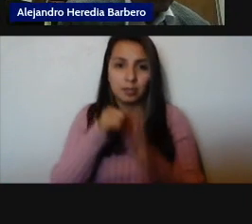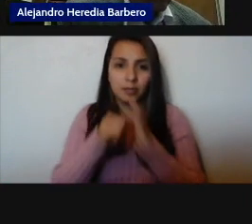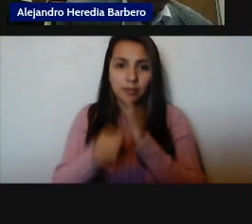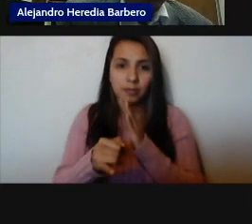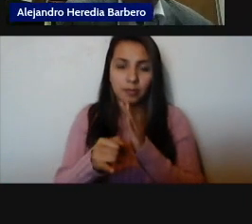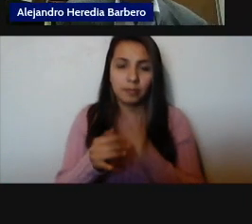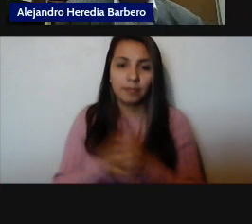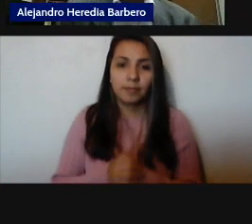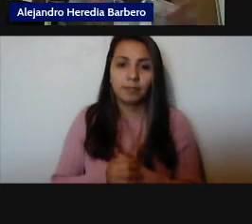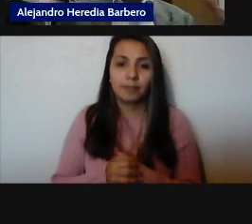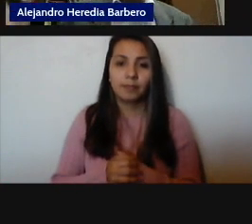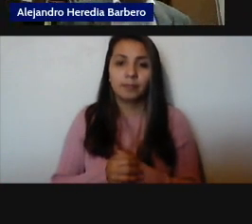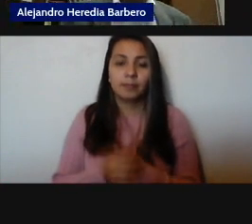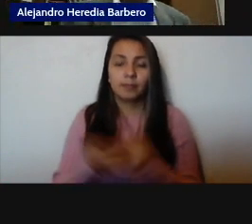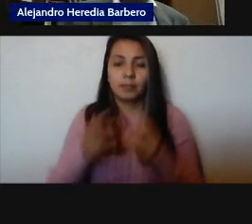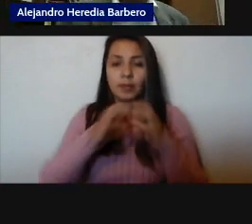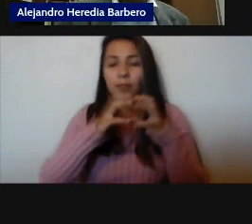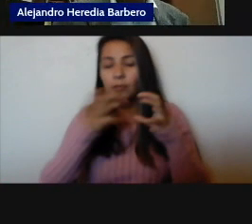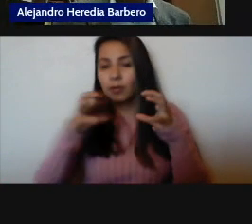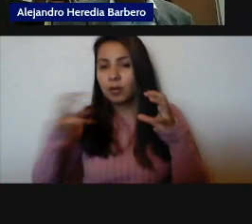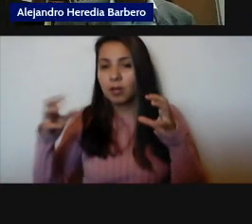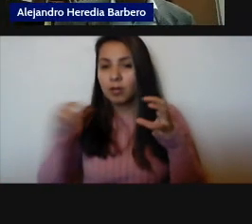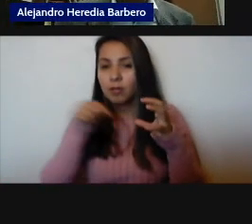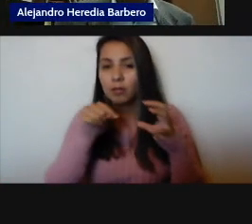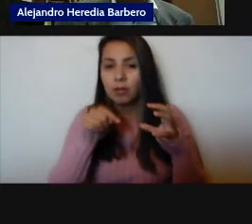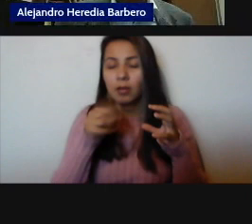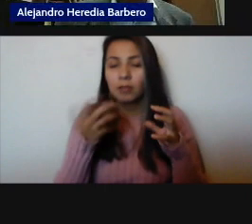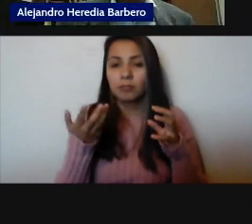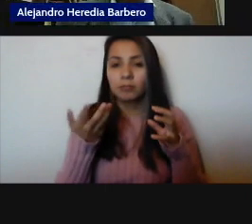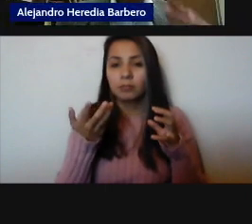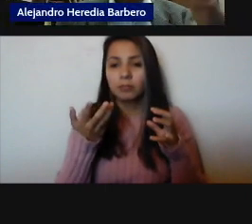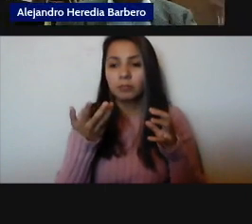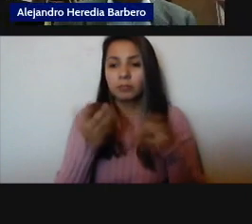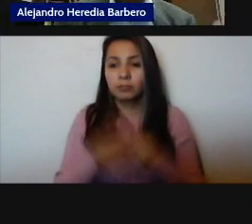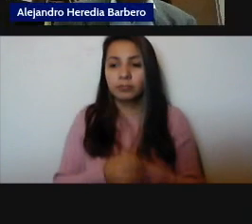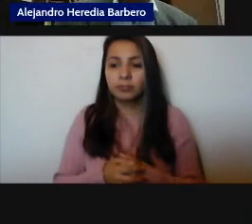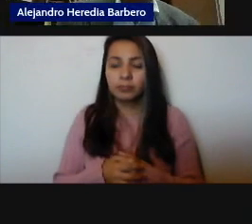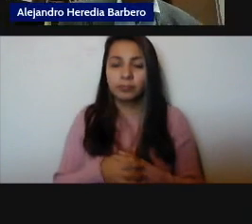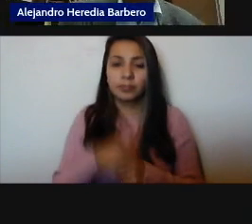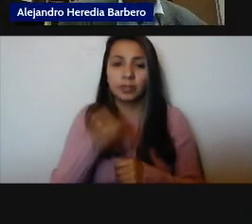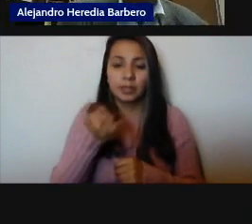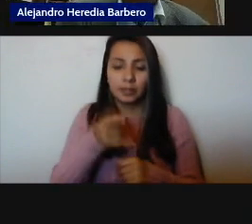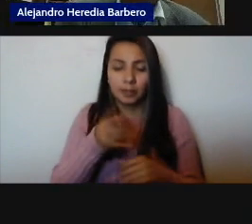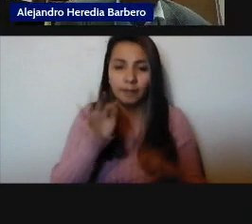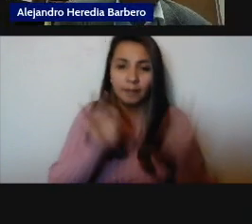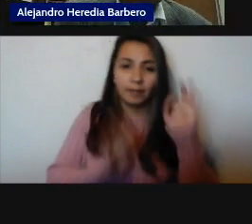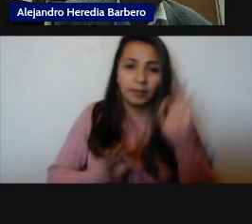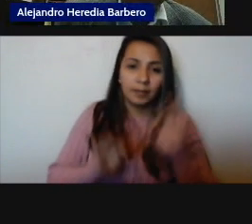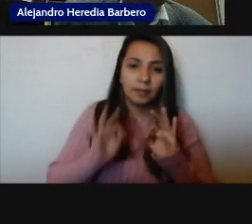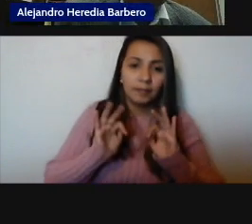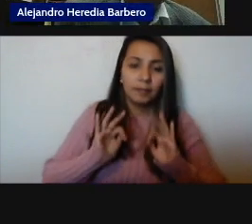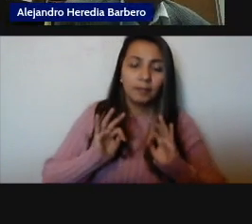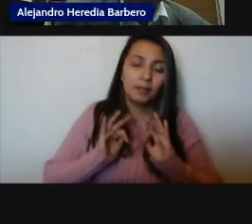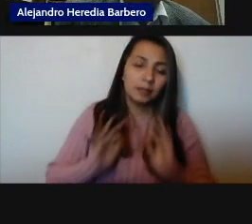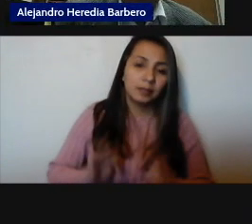hacia un proceso mucho más complejo de estructura y de